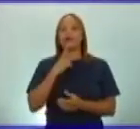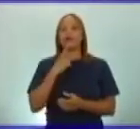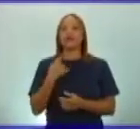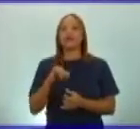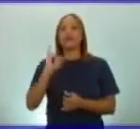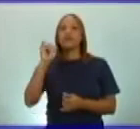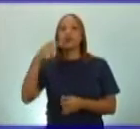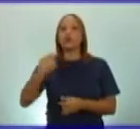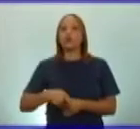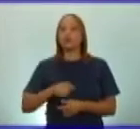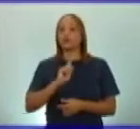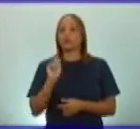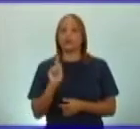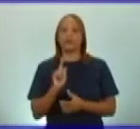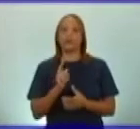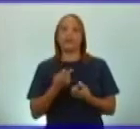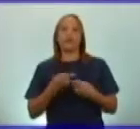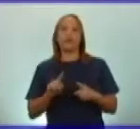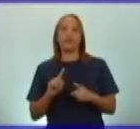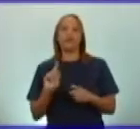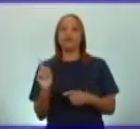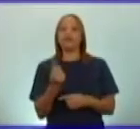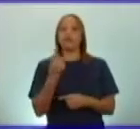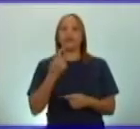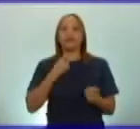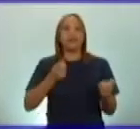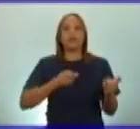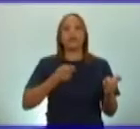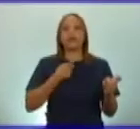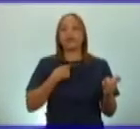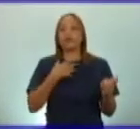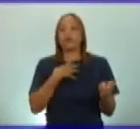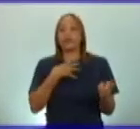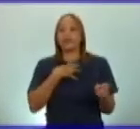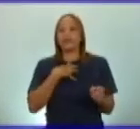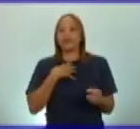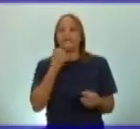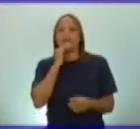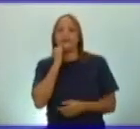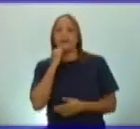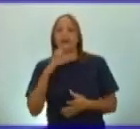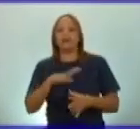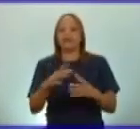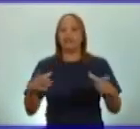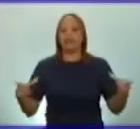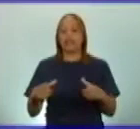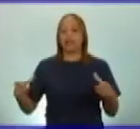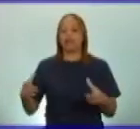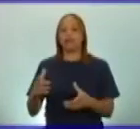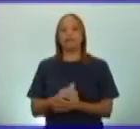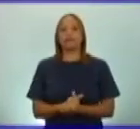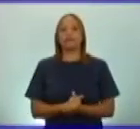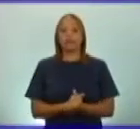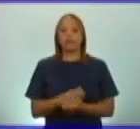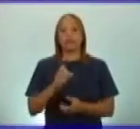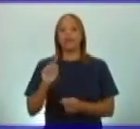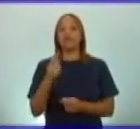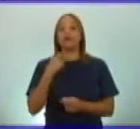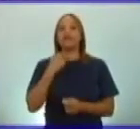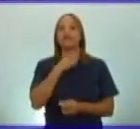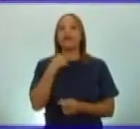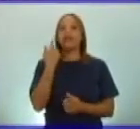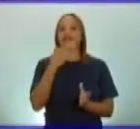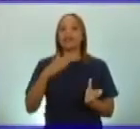porque no era necesario hacer una guerra simplemente para obtener más terreno. Y el pretexto que utilizaron fue el asesinato del